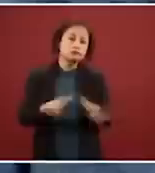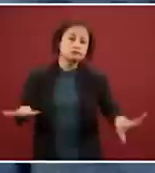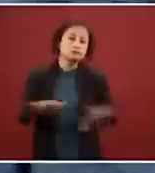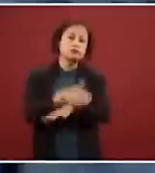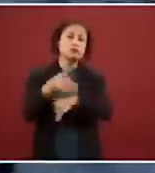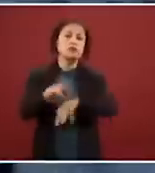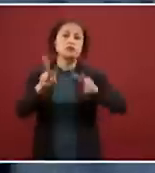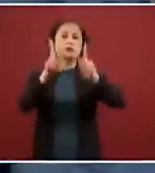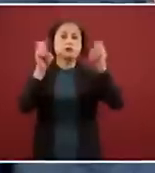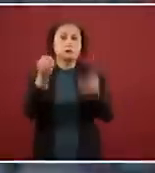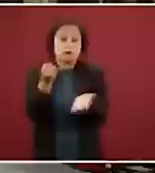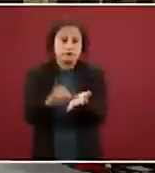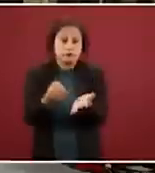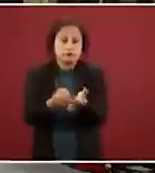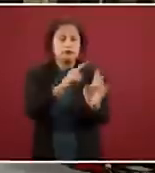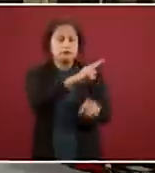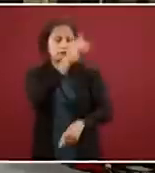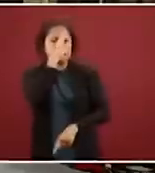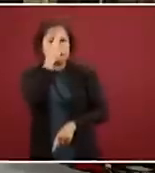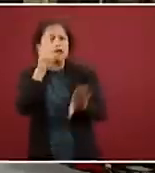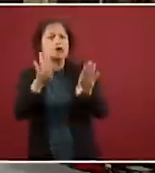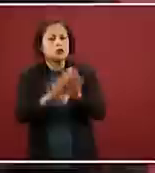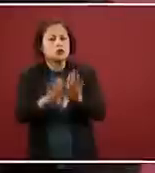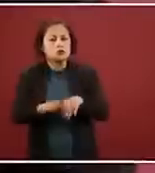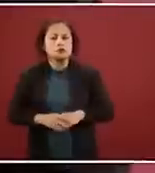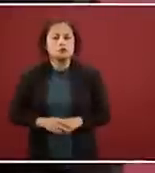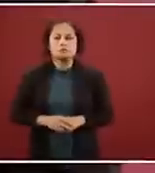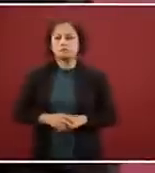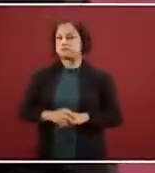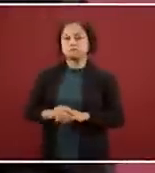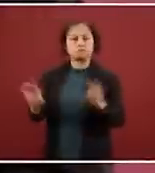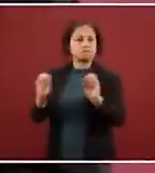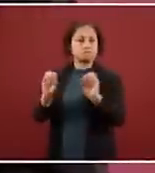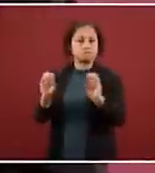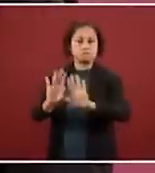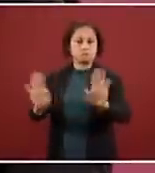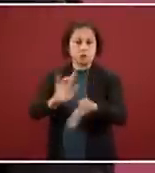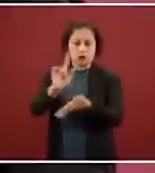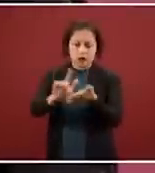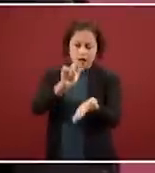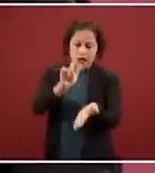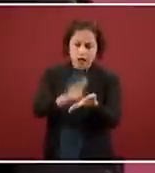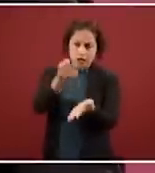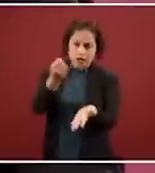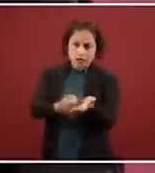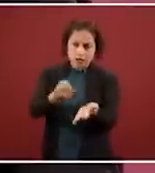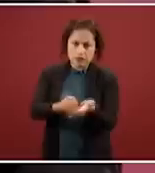sería. No vamos a aplicar ninguna reforma fiscal